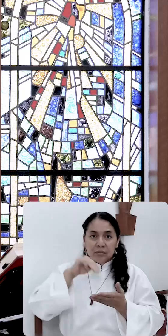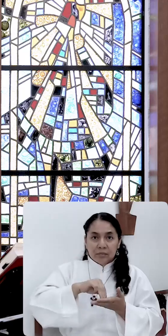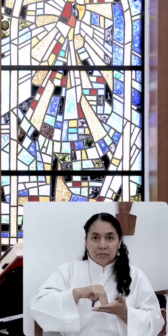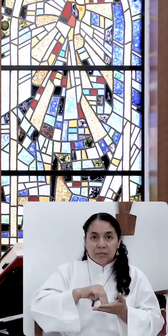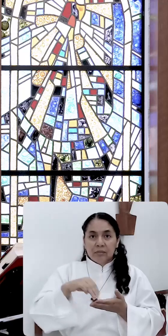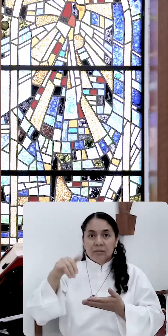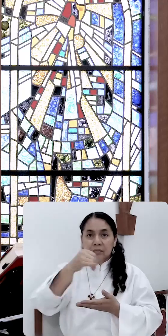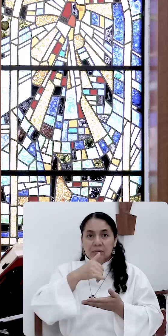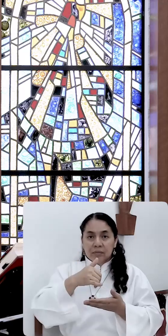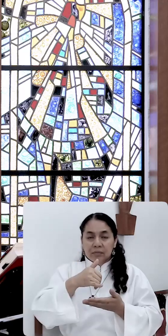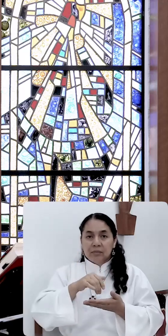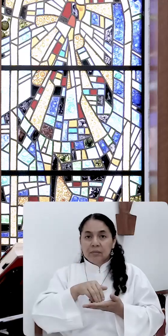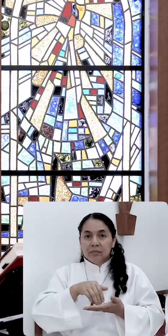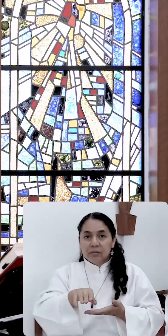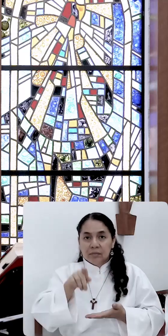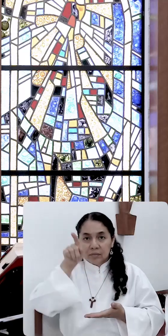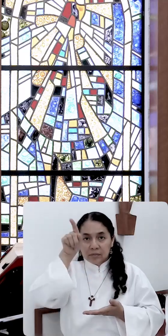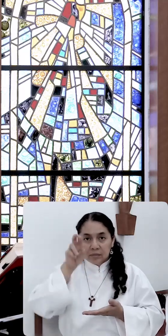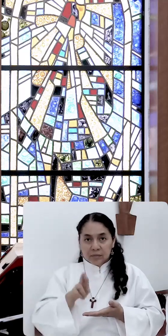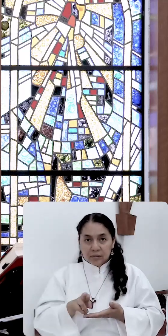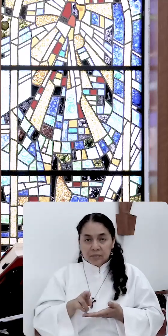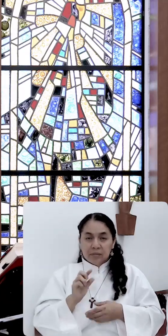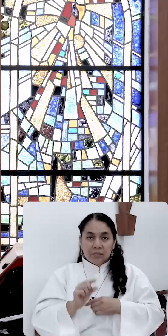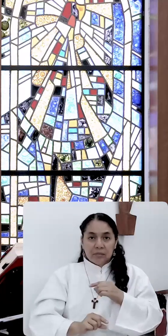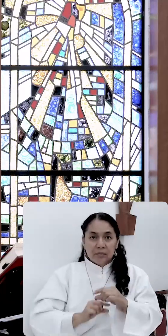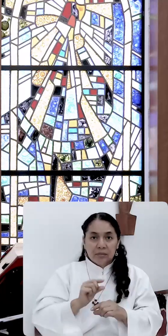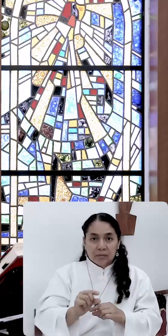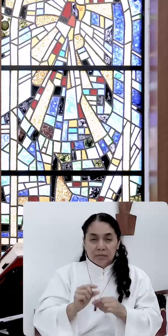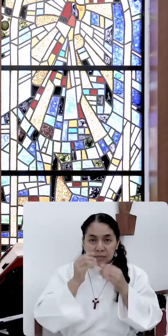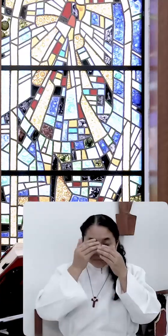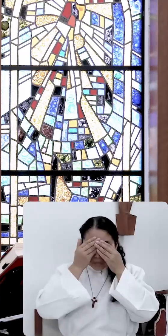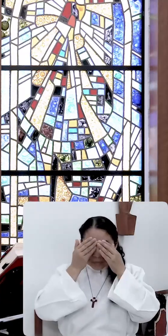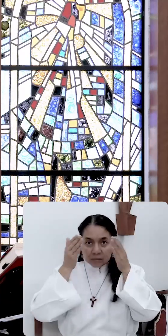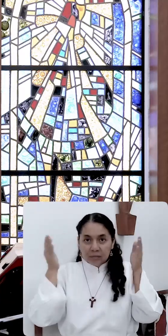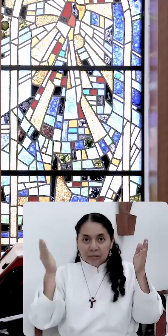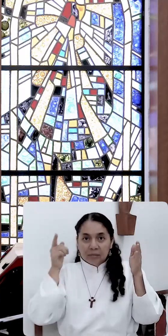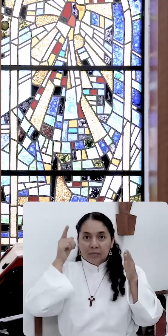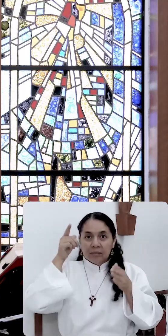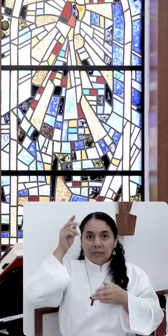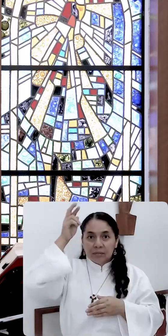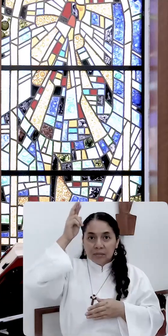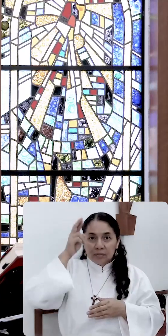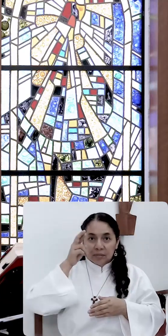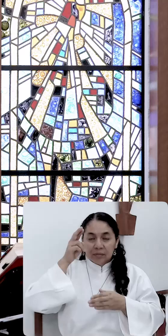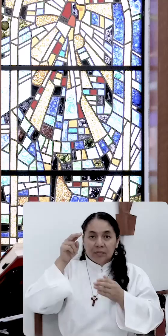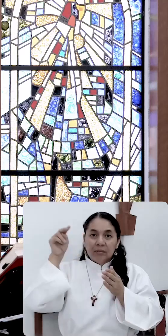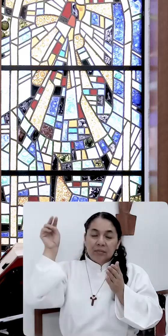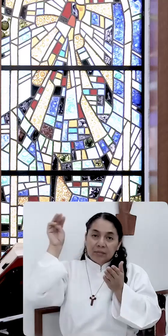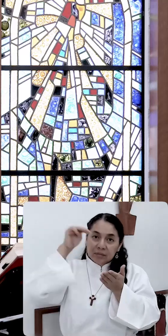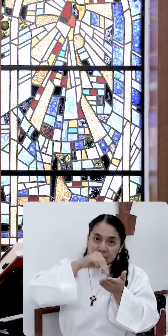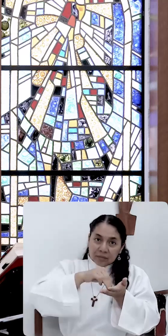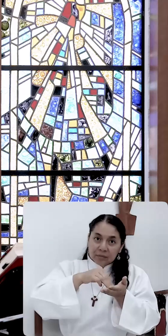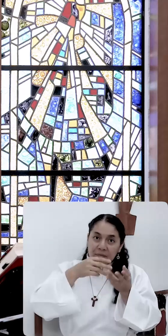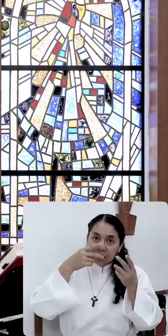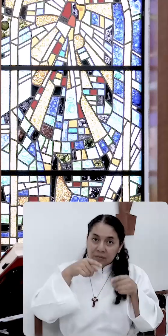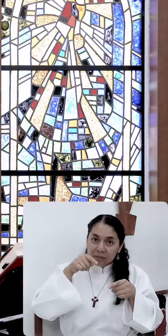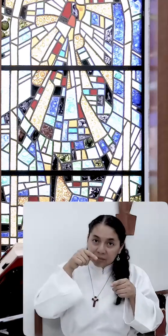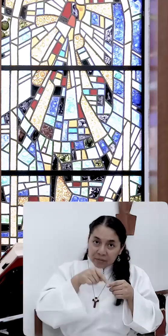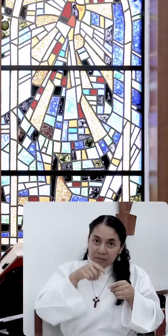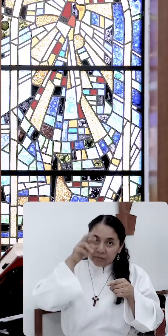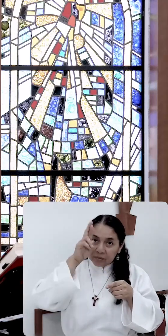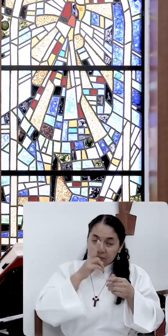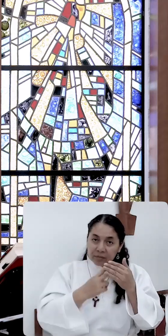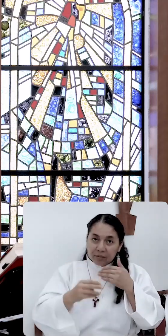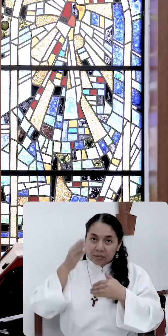el enviado del Señor. Y que poco a poco descubramos que ese Mesías es también el Señor, el Hijo